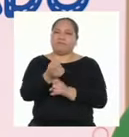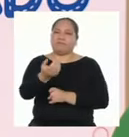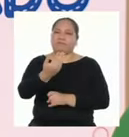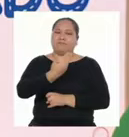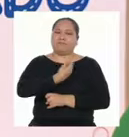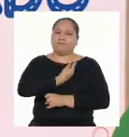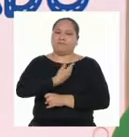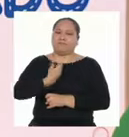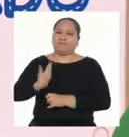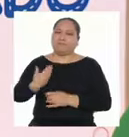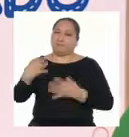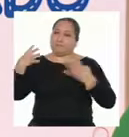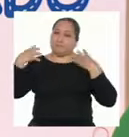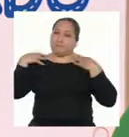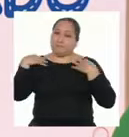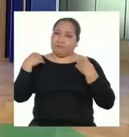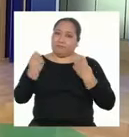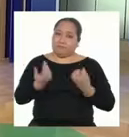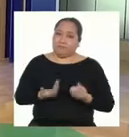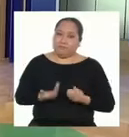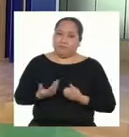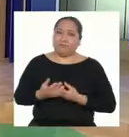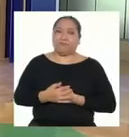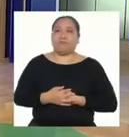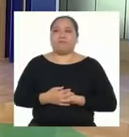perjudicar y afectar la salud.